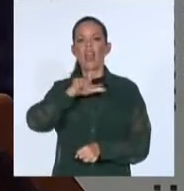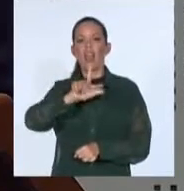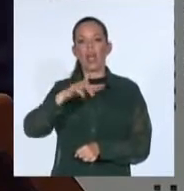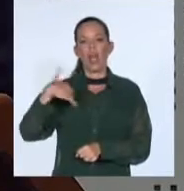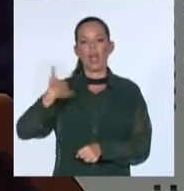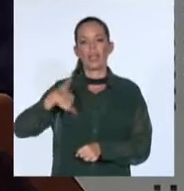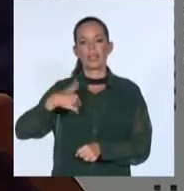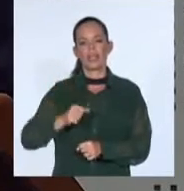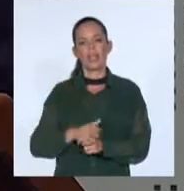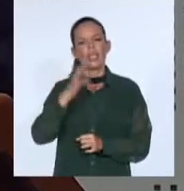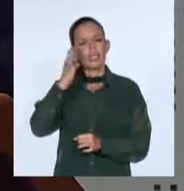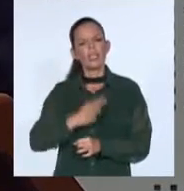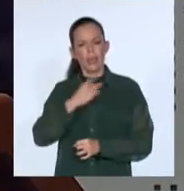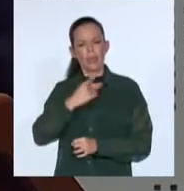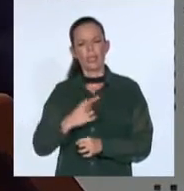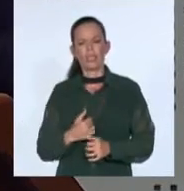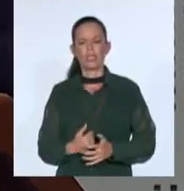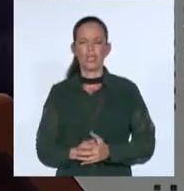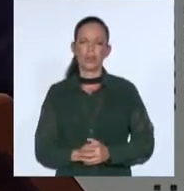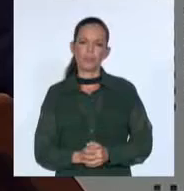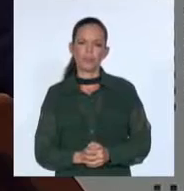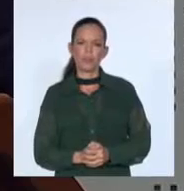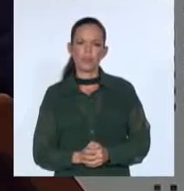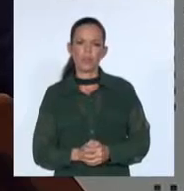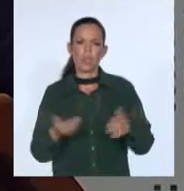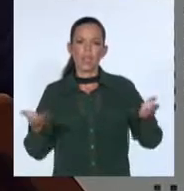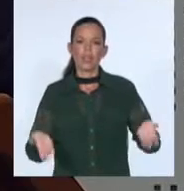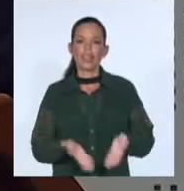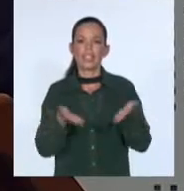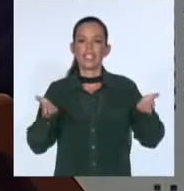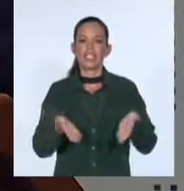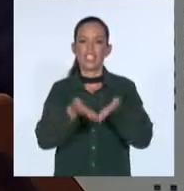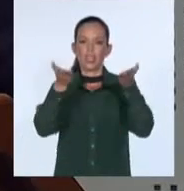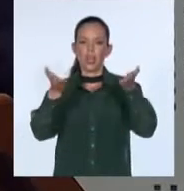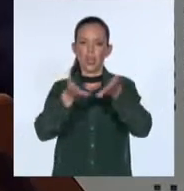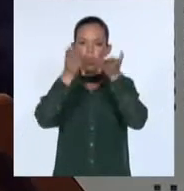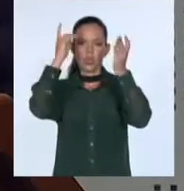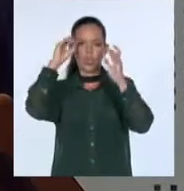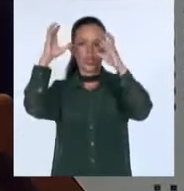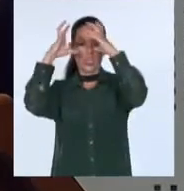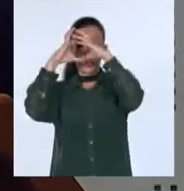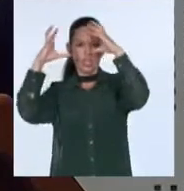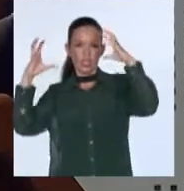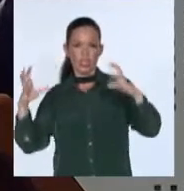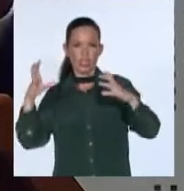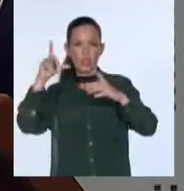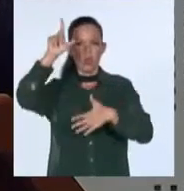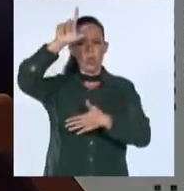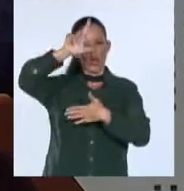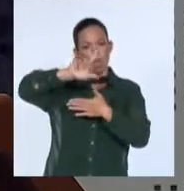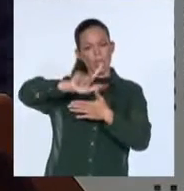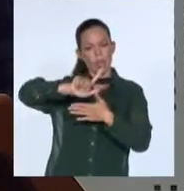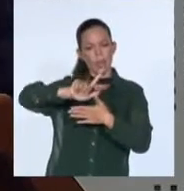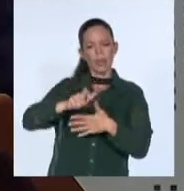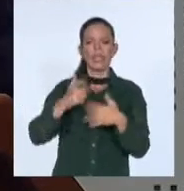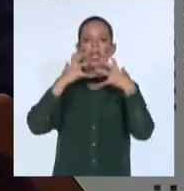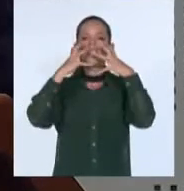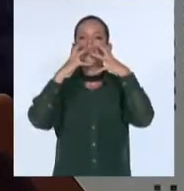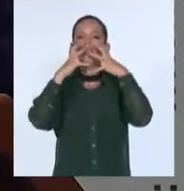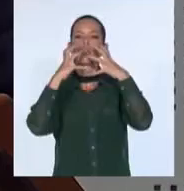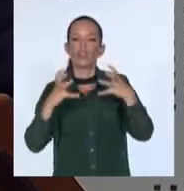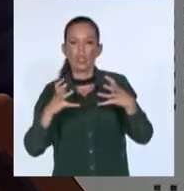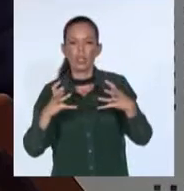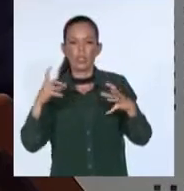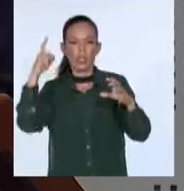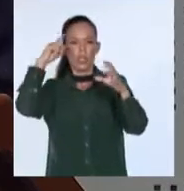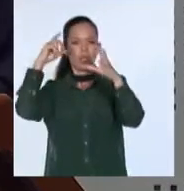repetía que el desarrollo científico de Latinoamérica era tan importante como el desarrollo científico